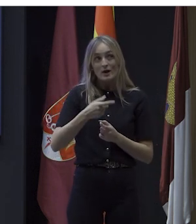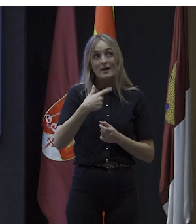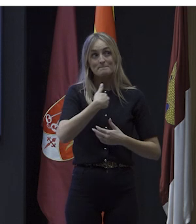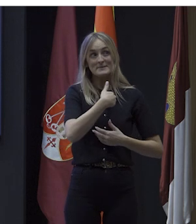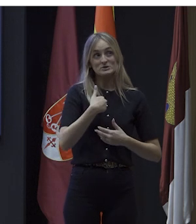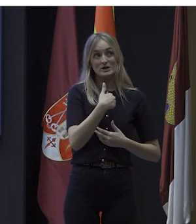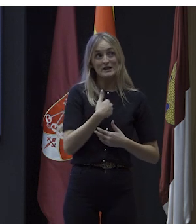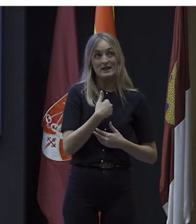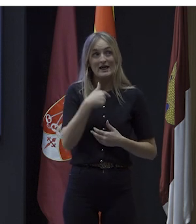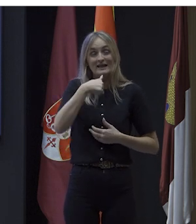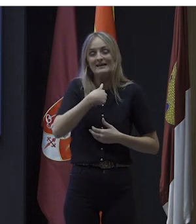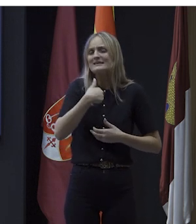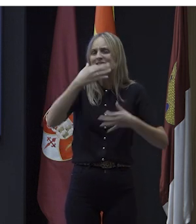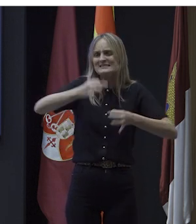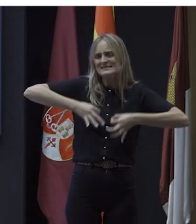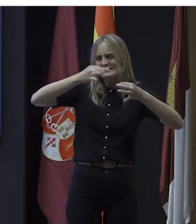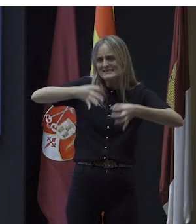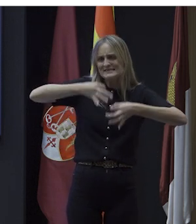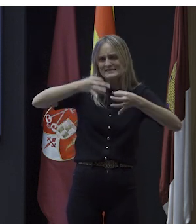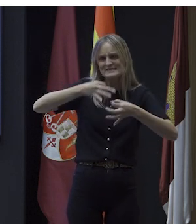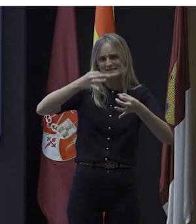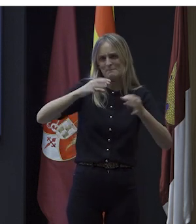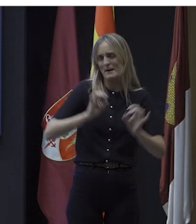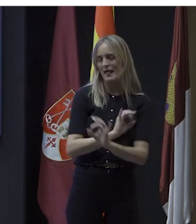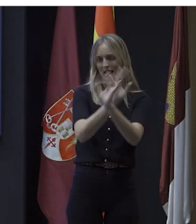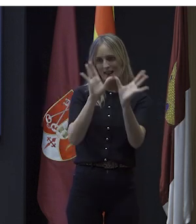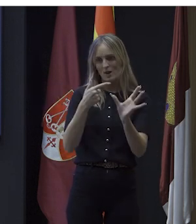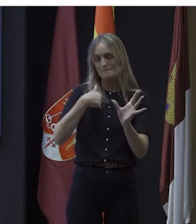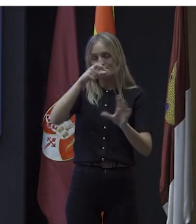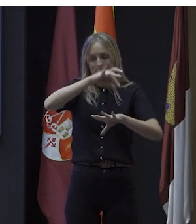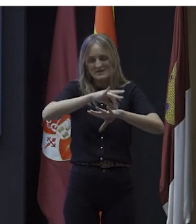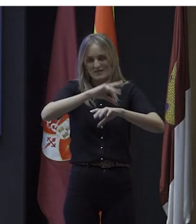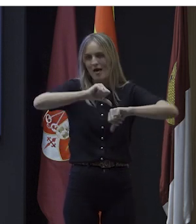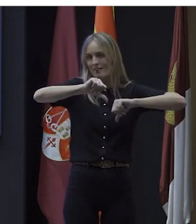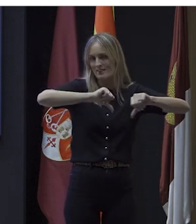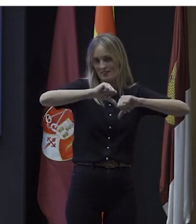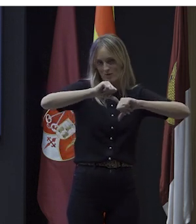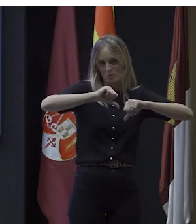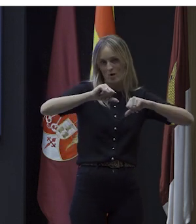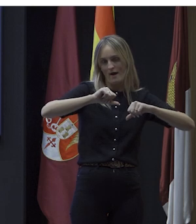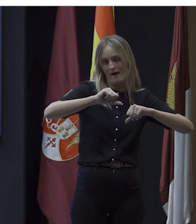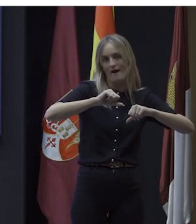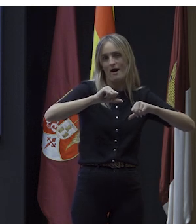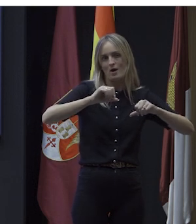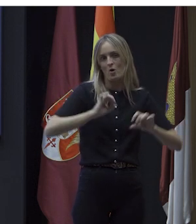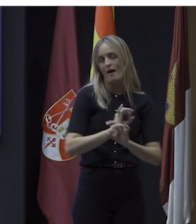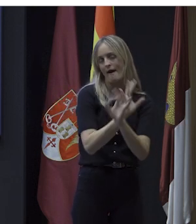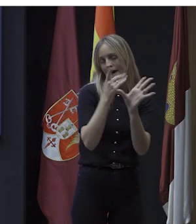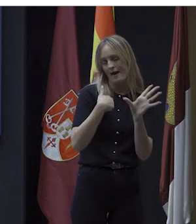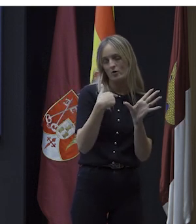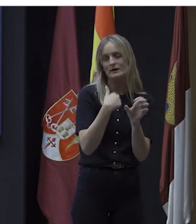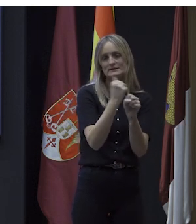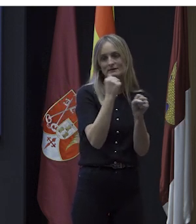siempre tuvo claro que aunque él siempre salía como cirujano estrella, lo importante era el trabajo en equipo y de hecho su propia trayectoria